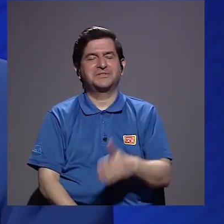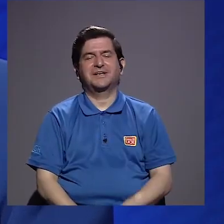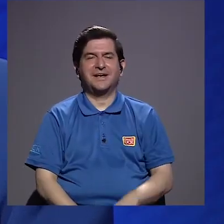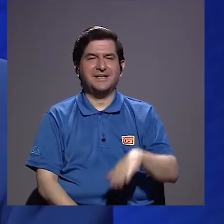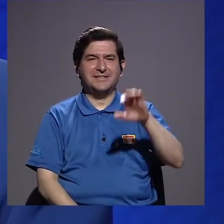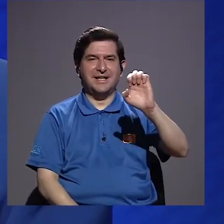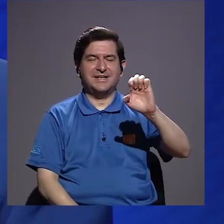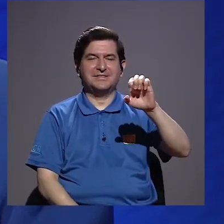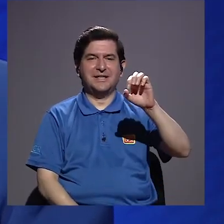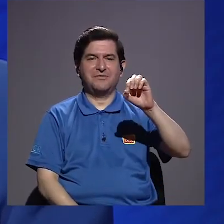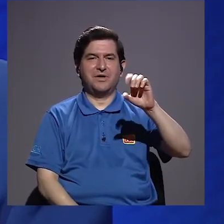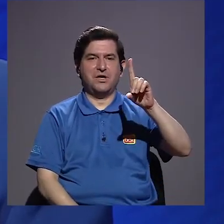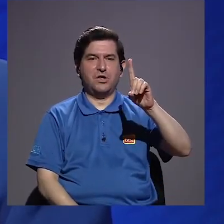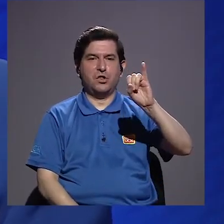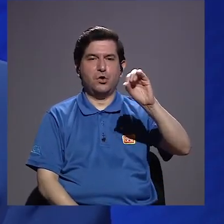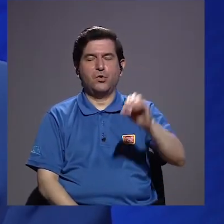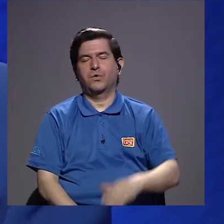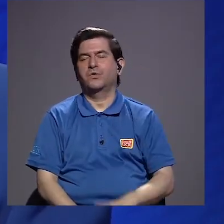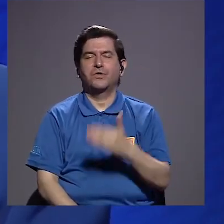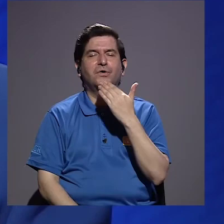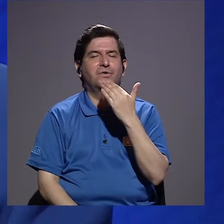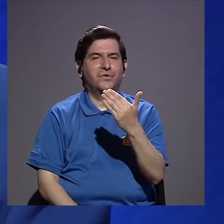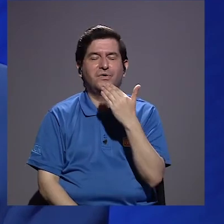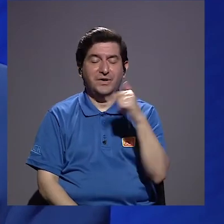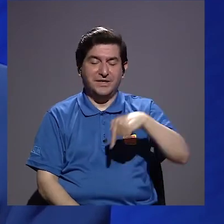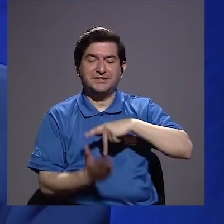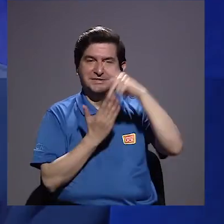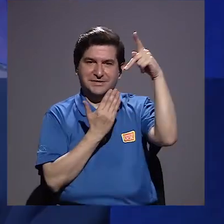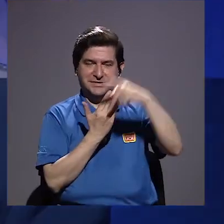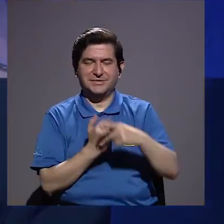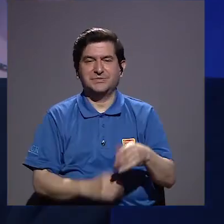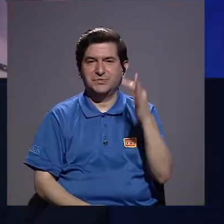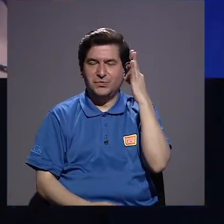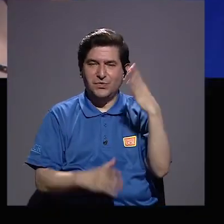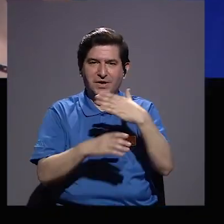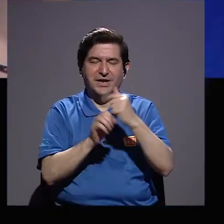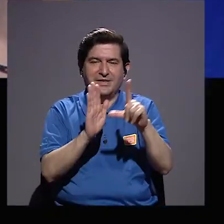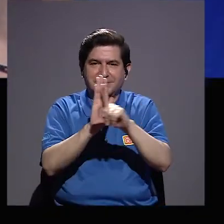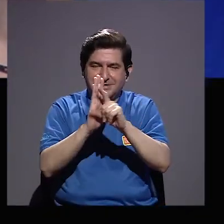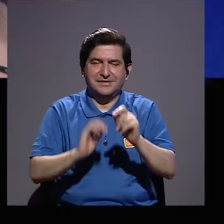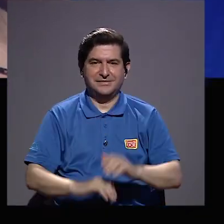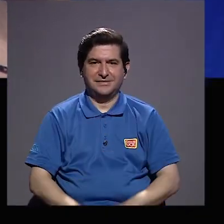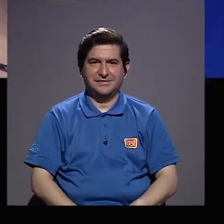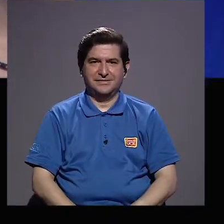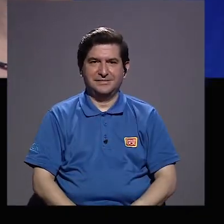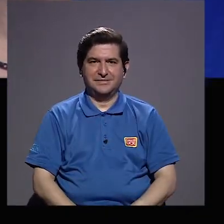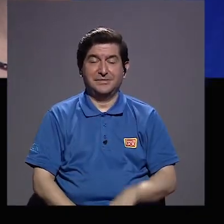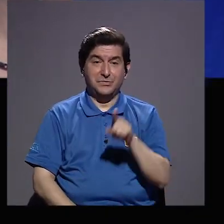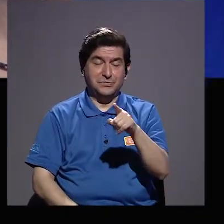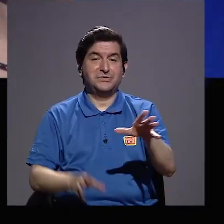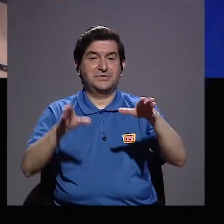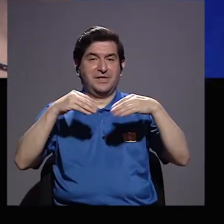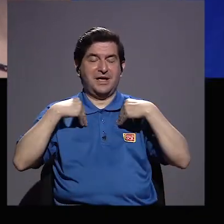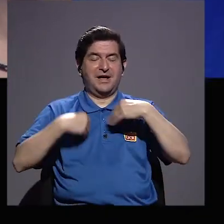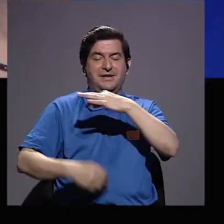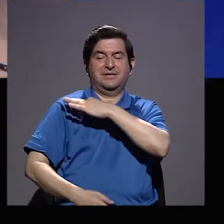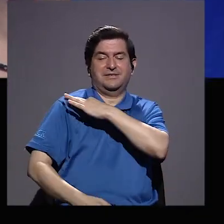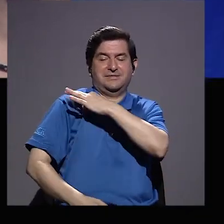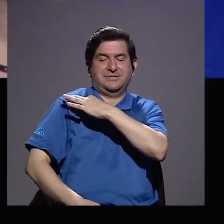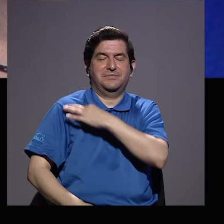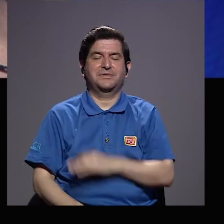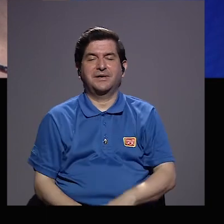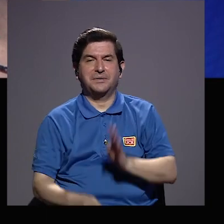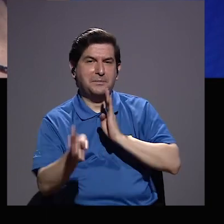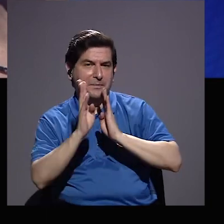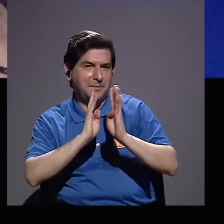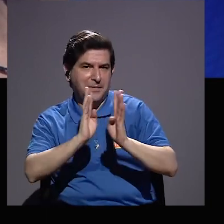gracias, doña Elizabeth Odio. Le agradecemos en este programa Mujeres de Ley haber aceptado nuestra